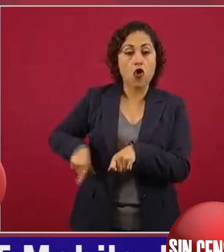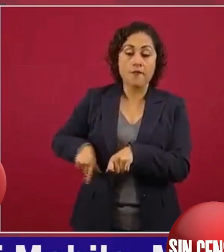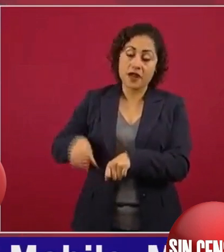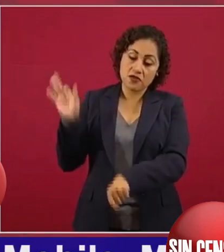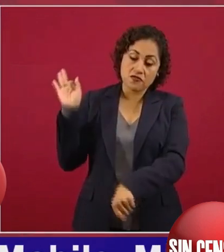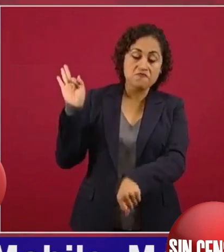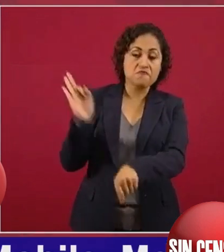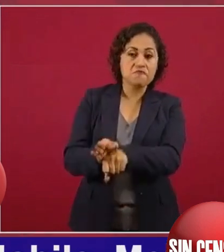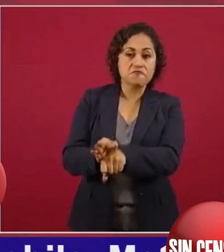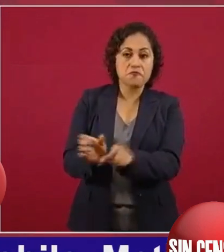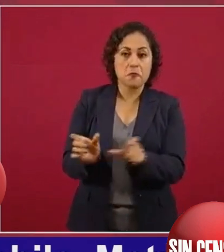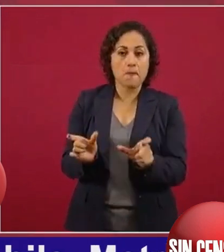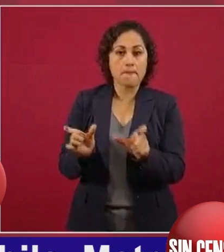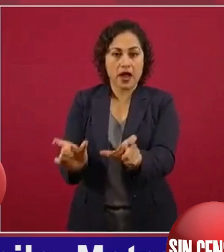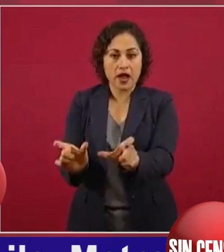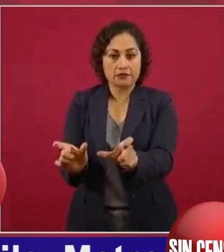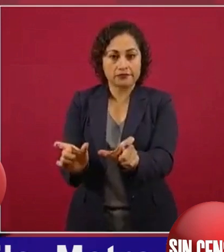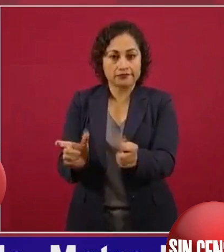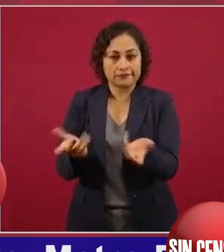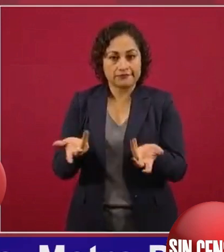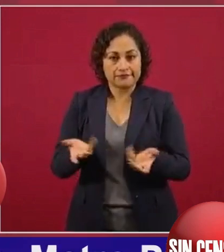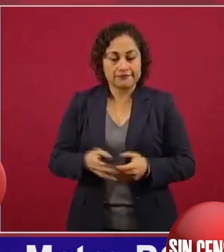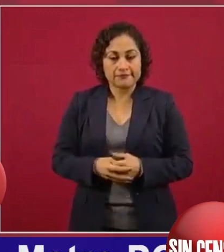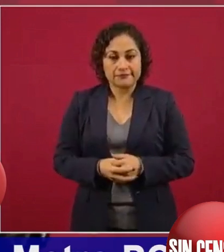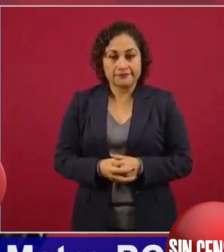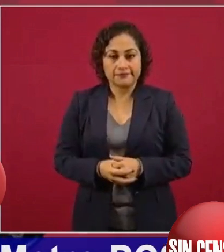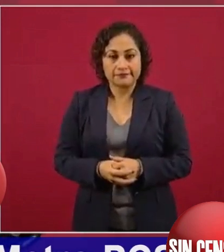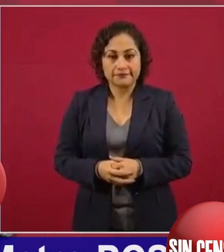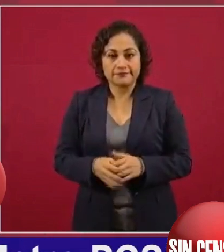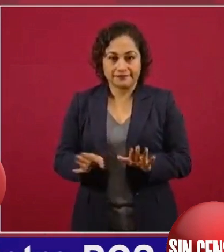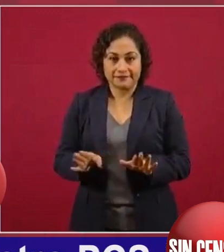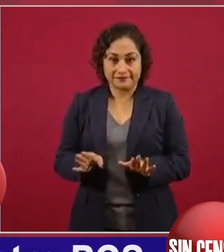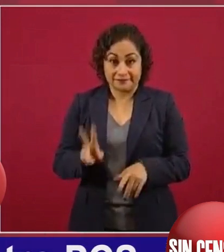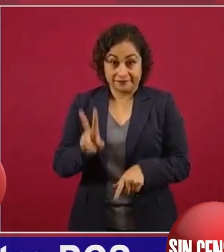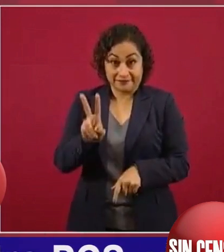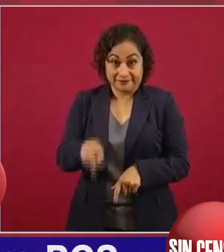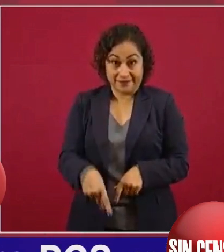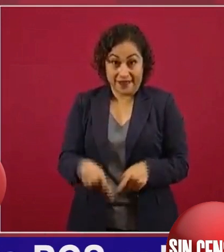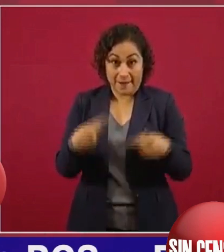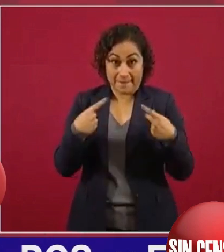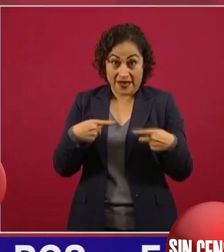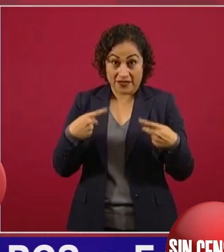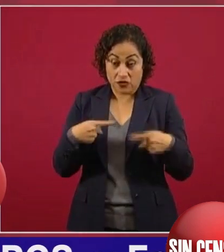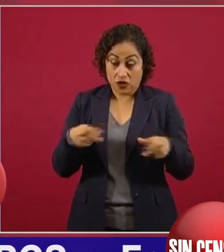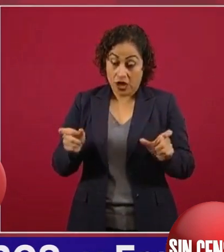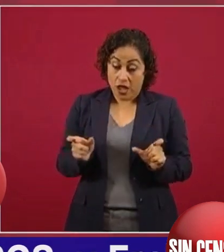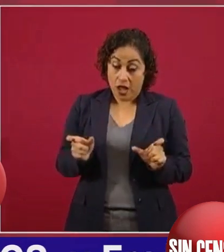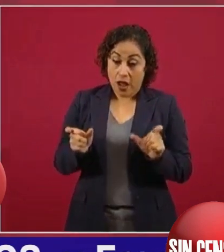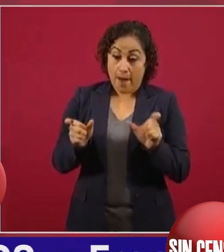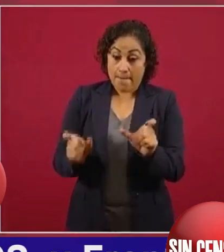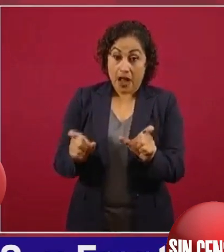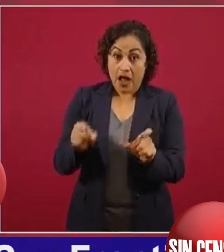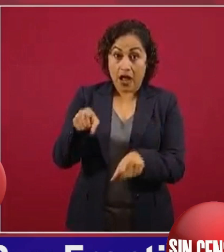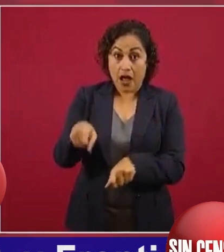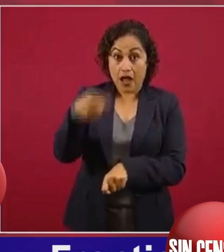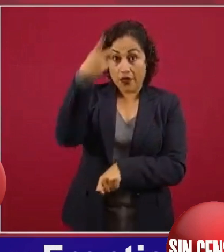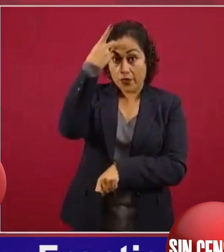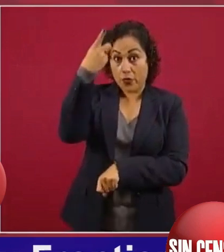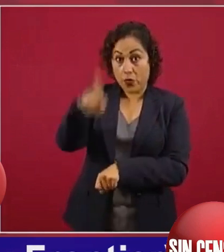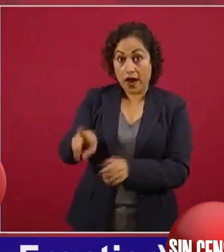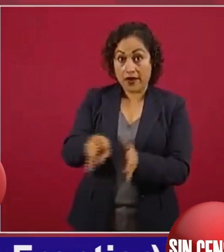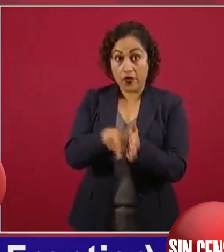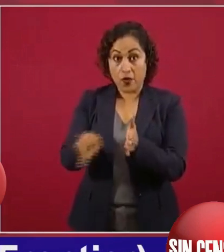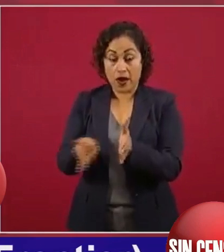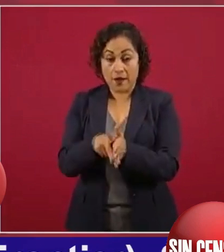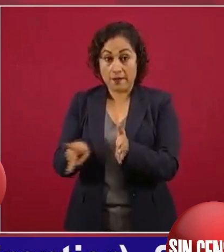del gobierno, es decir, tenían guardaespaldas del gobierno con cargo al